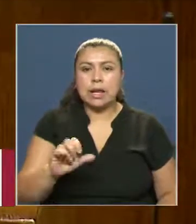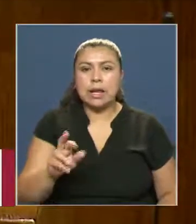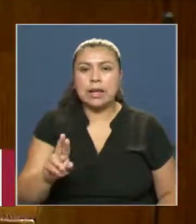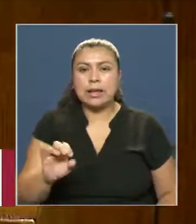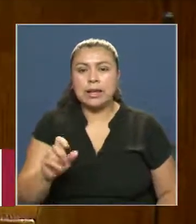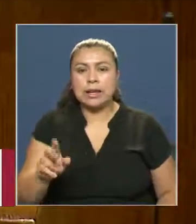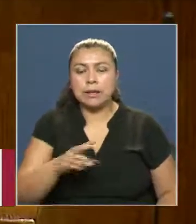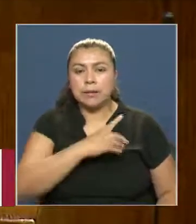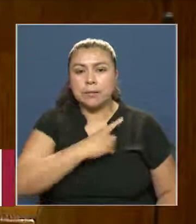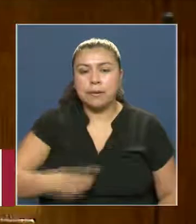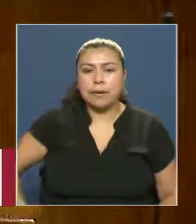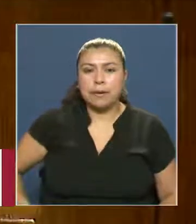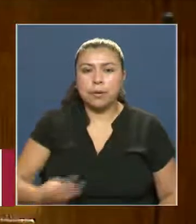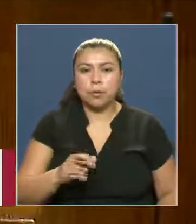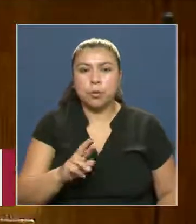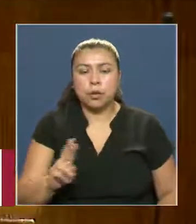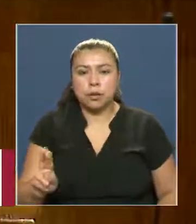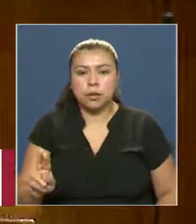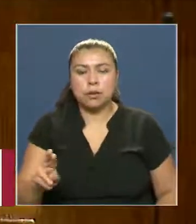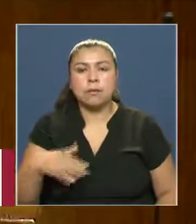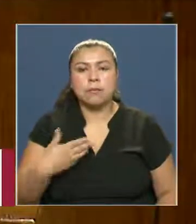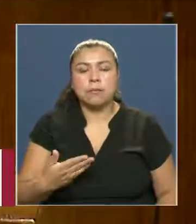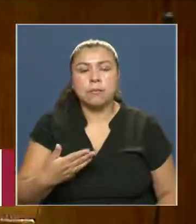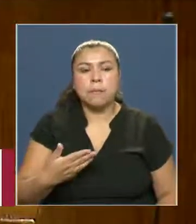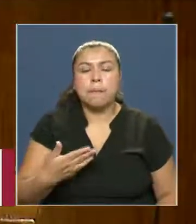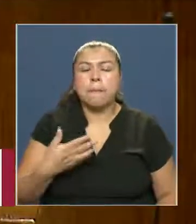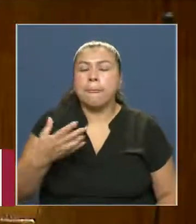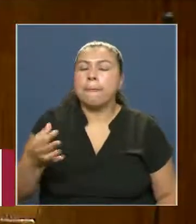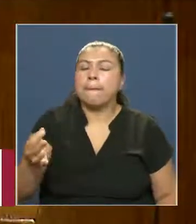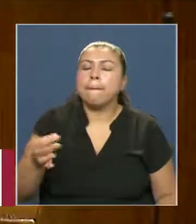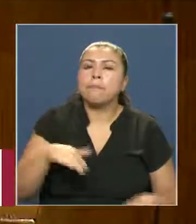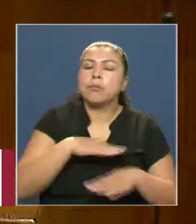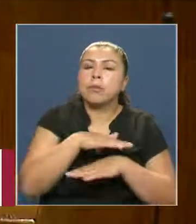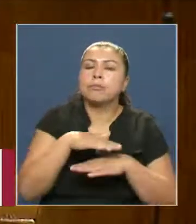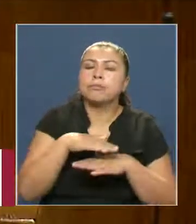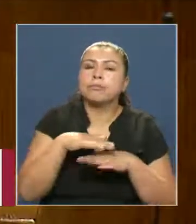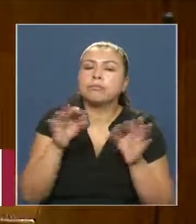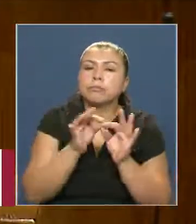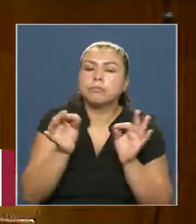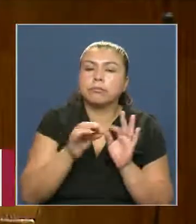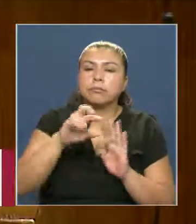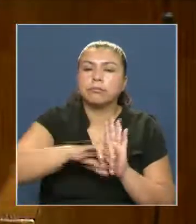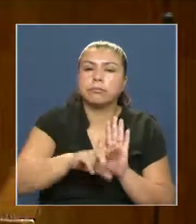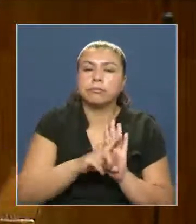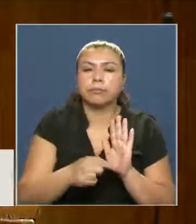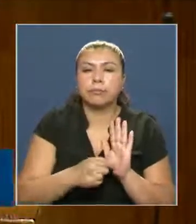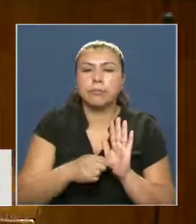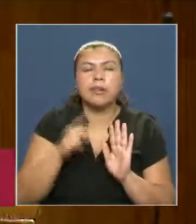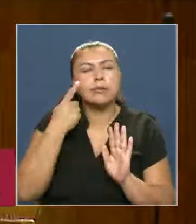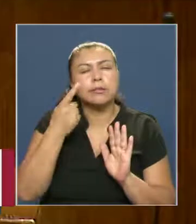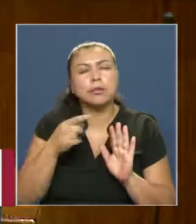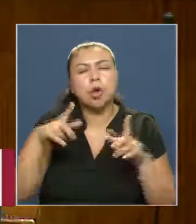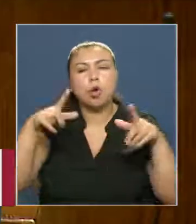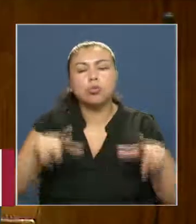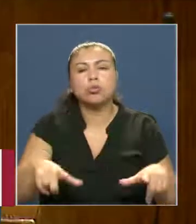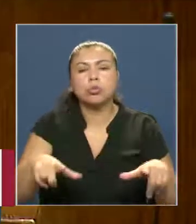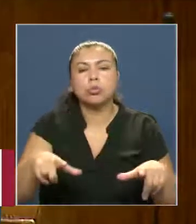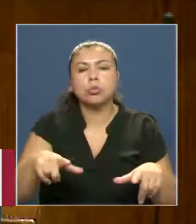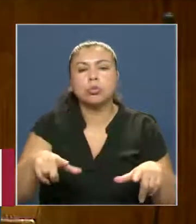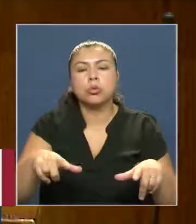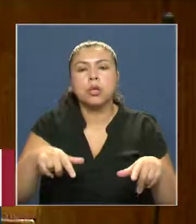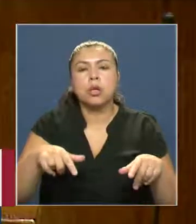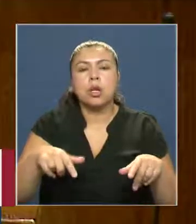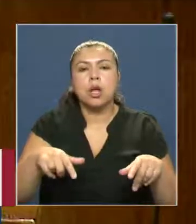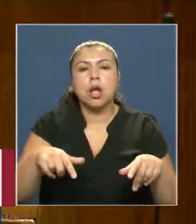Urrutia y Gonzalo Vinte. Fundamentos del proyecto. Se conocen como asentamientos irregulares las subdivisiones de